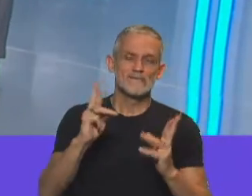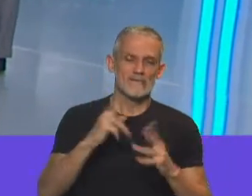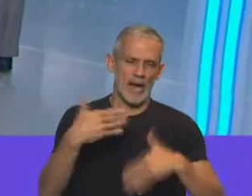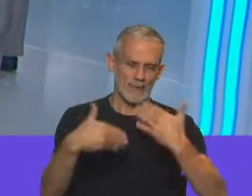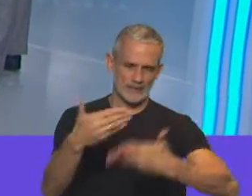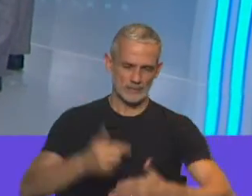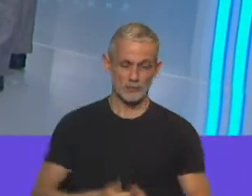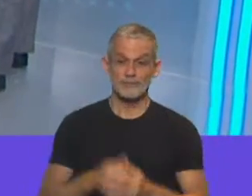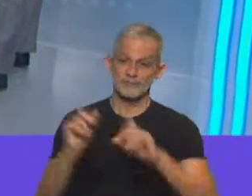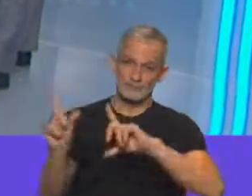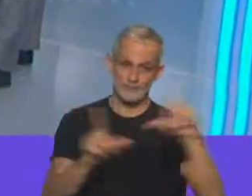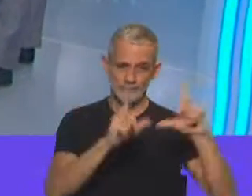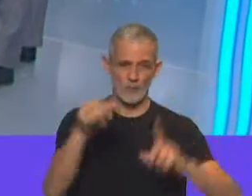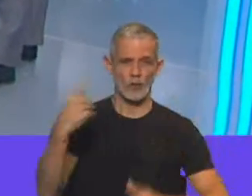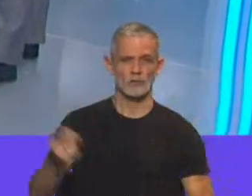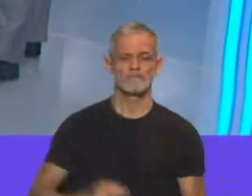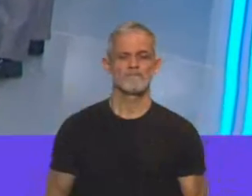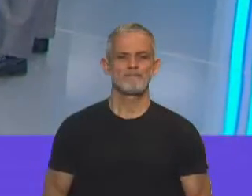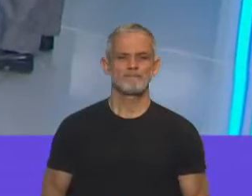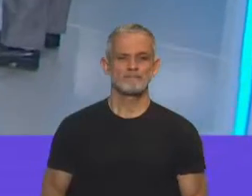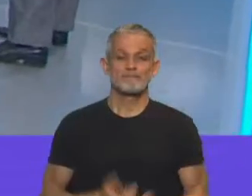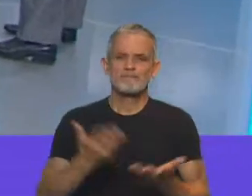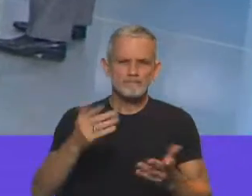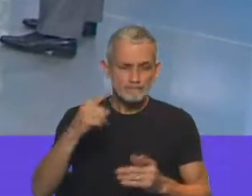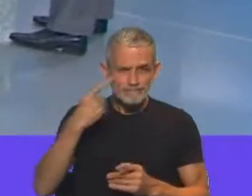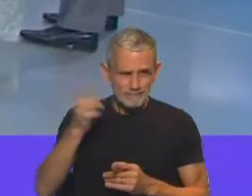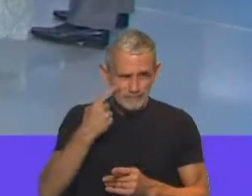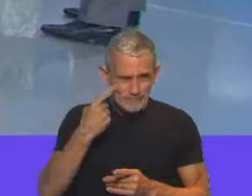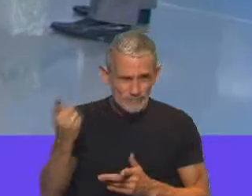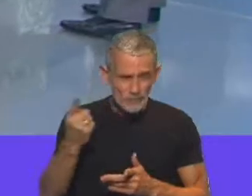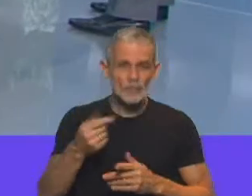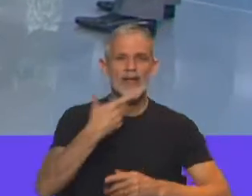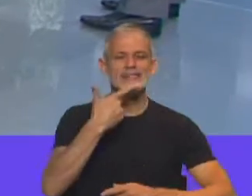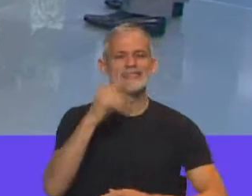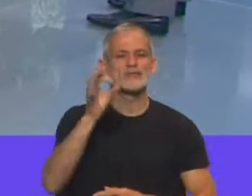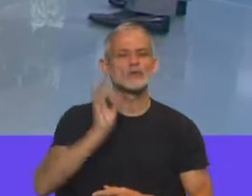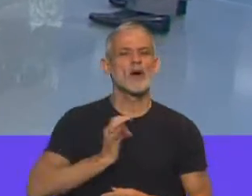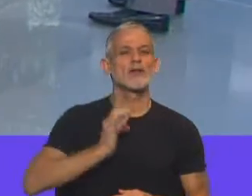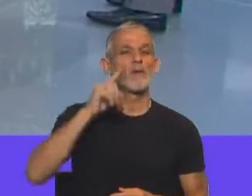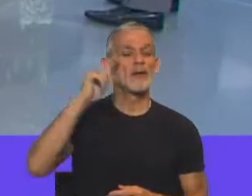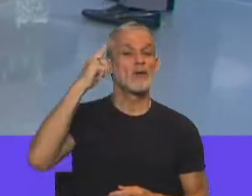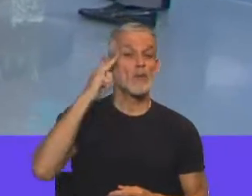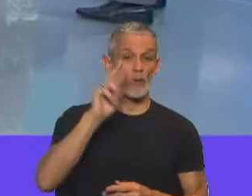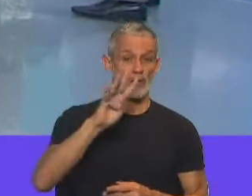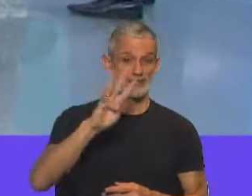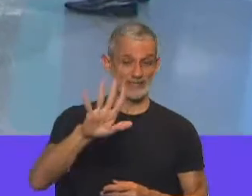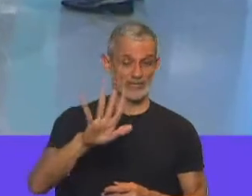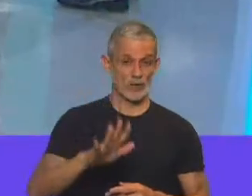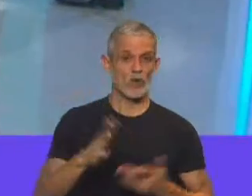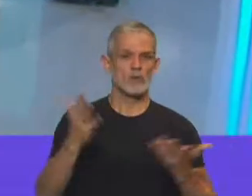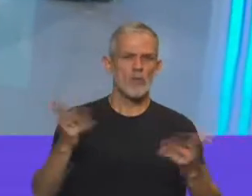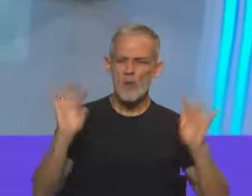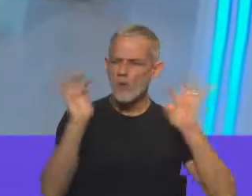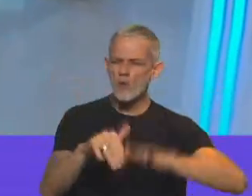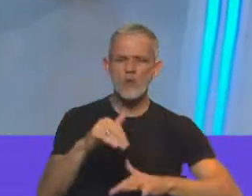avancemos vamos le suena 17 de octubre de 1945 multitud